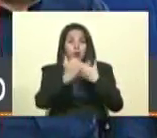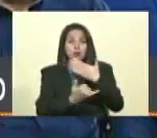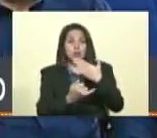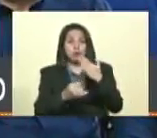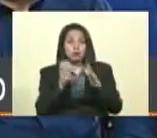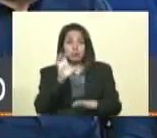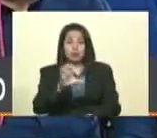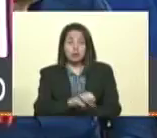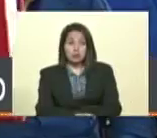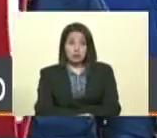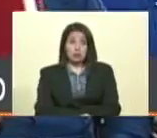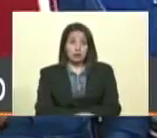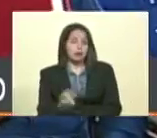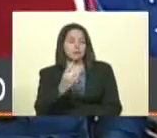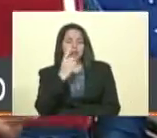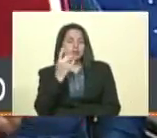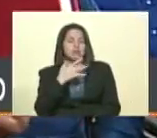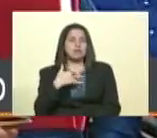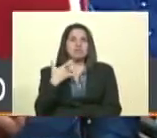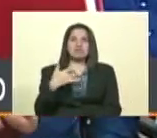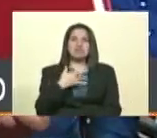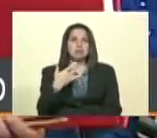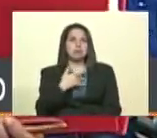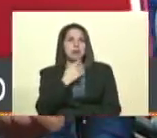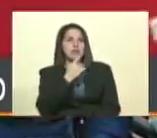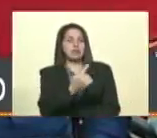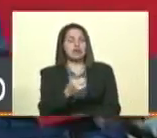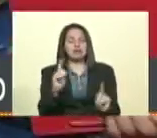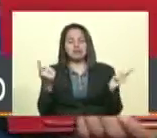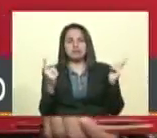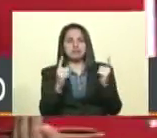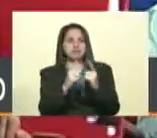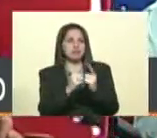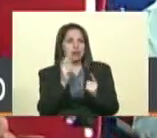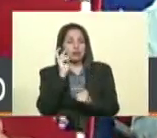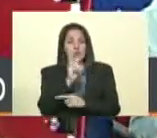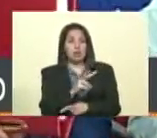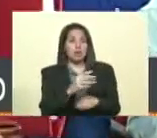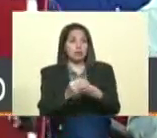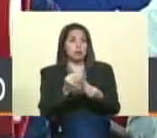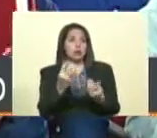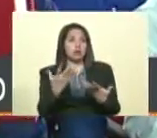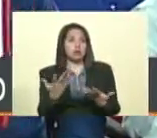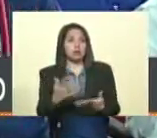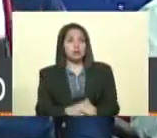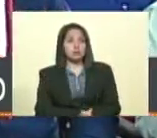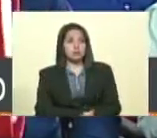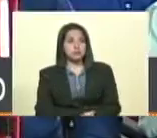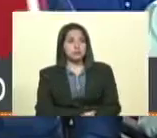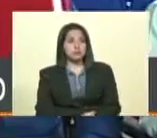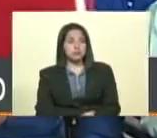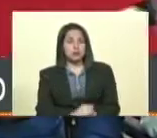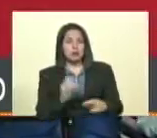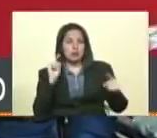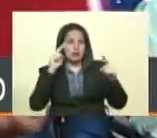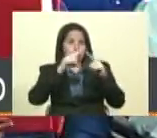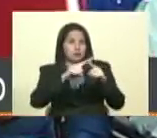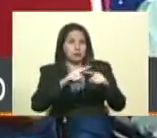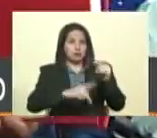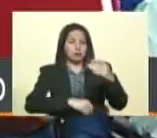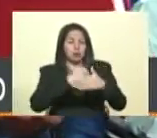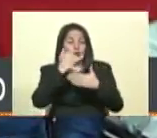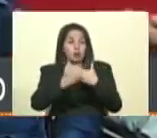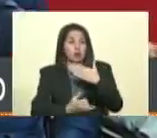más a un simple y sencillamente reducirlo al reivindicacionismo. ¿no? Tiene que apuntalar hacia un proyecto de